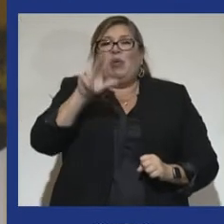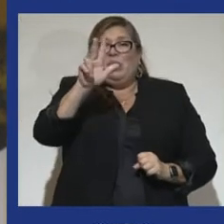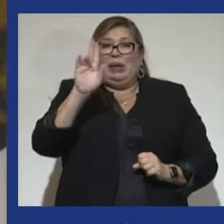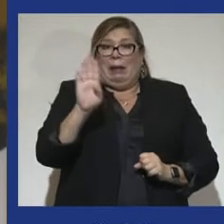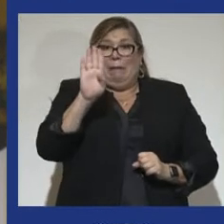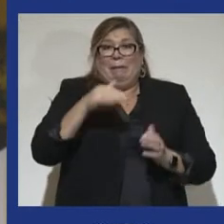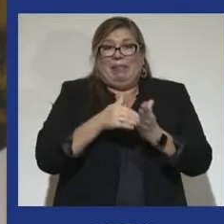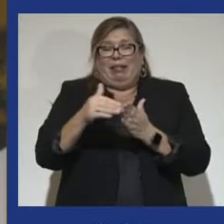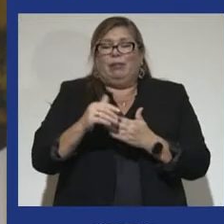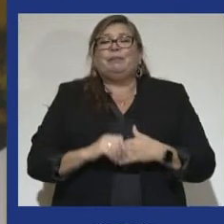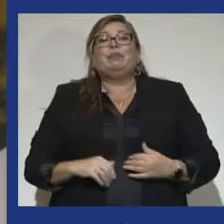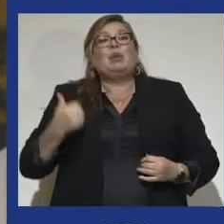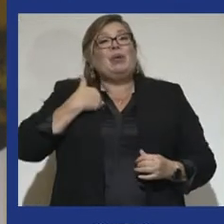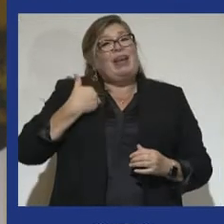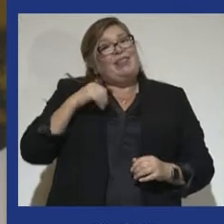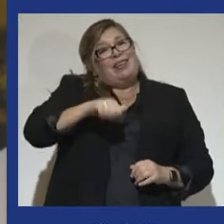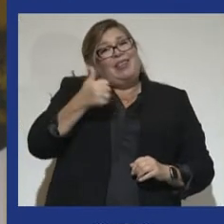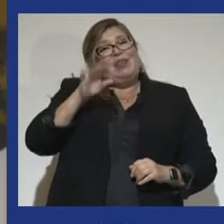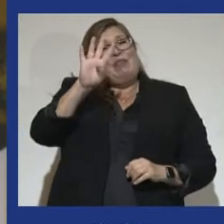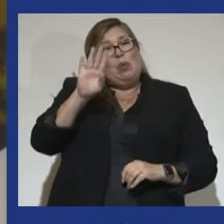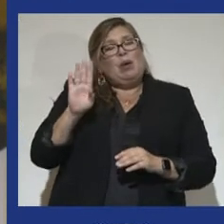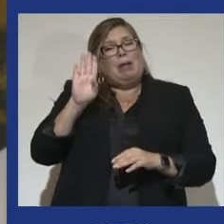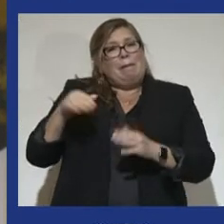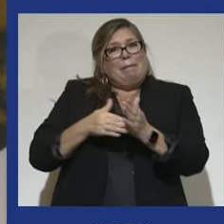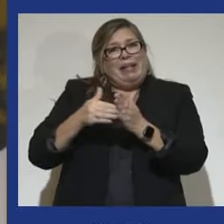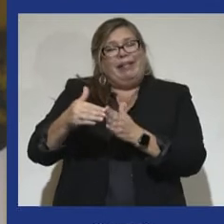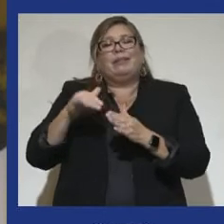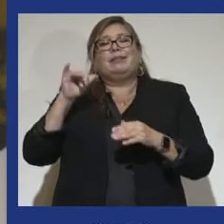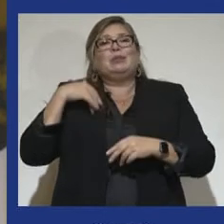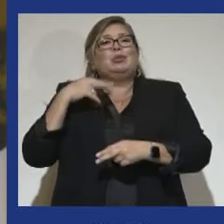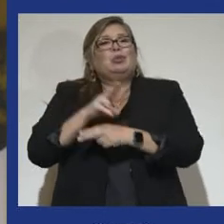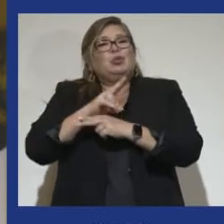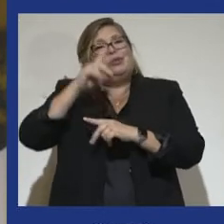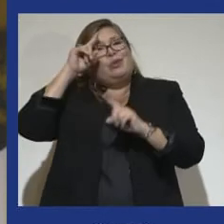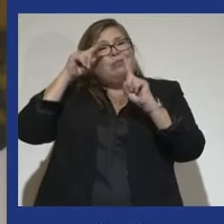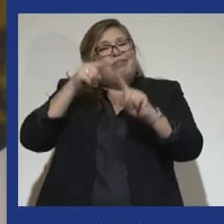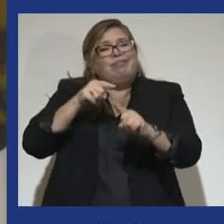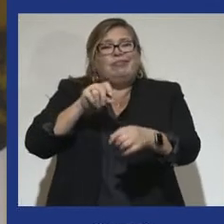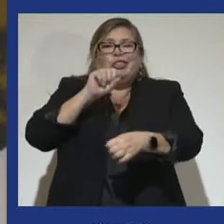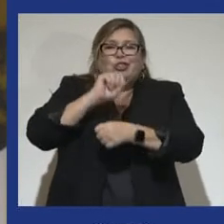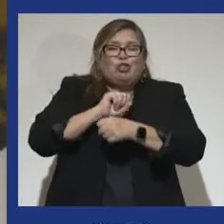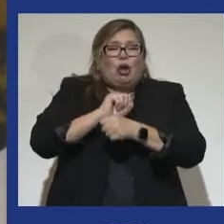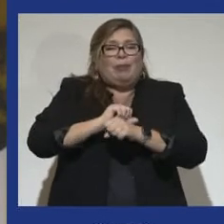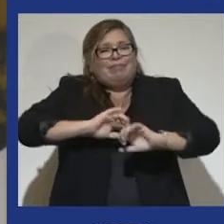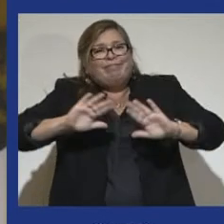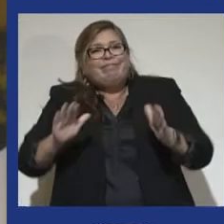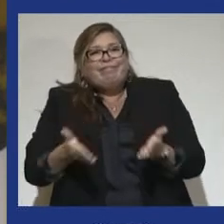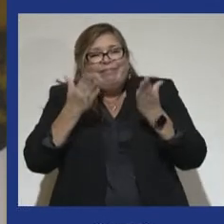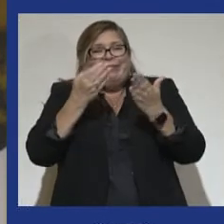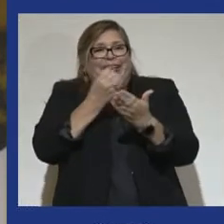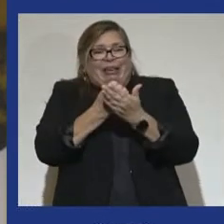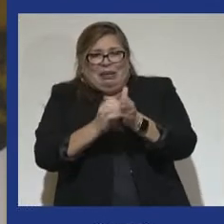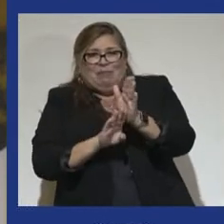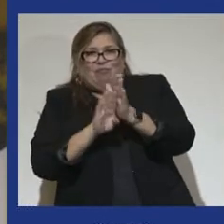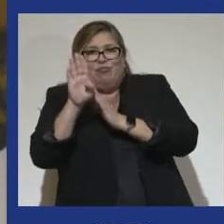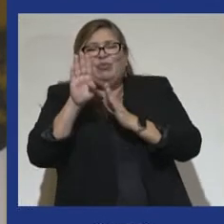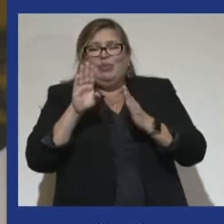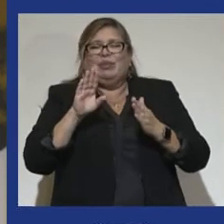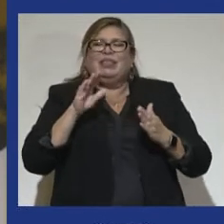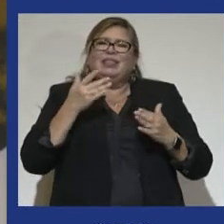son 13 mil millones otros 4.000 millones ampliamente para la paquete de recuperación de